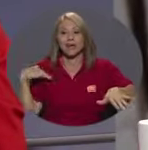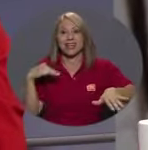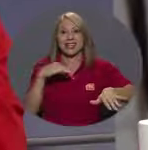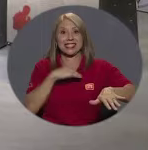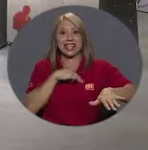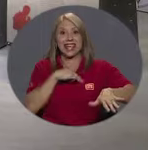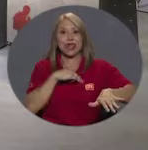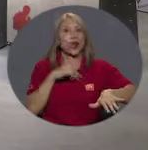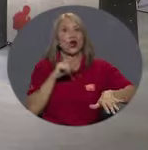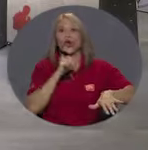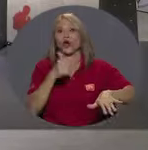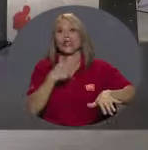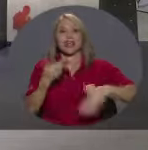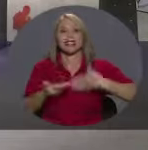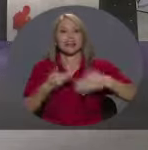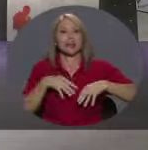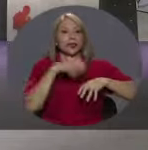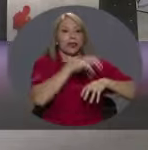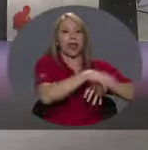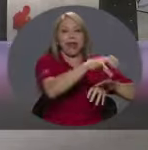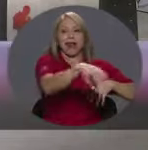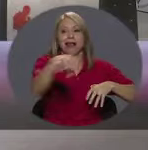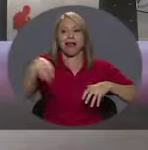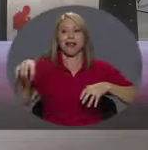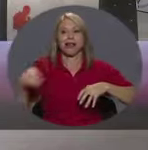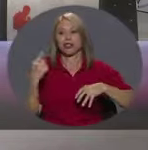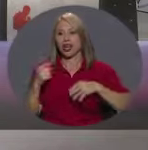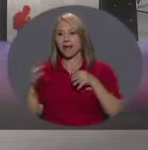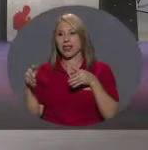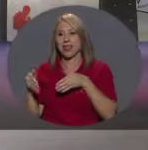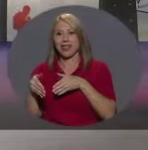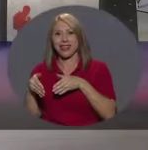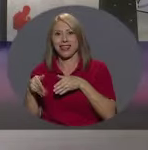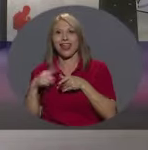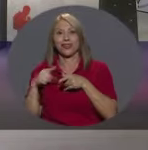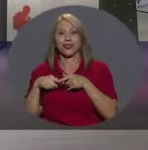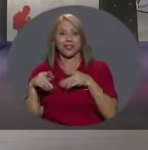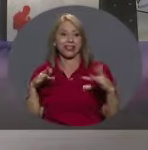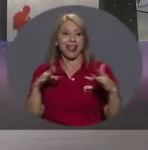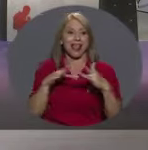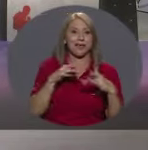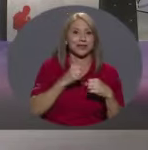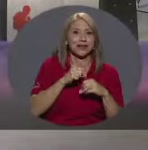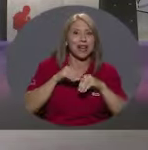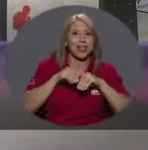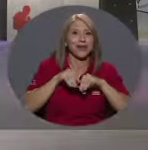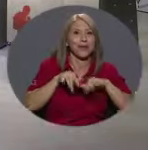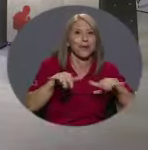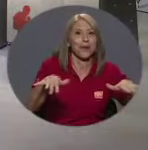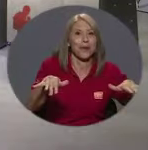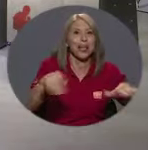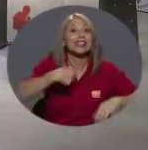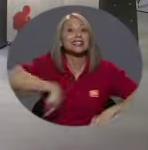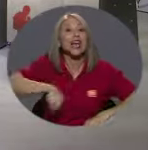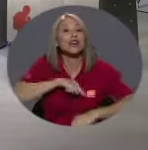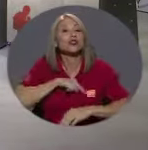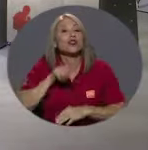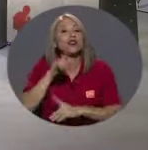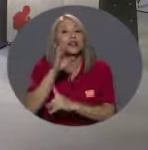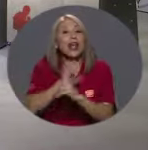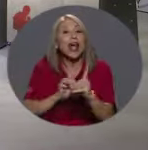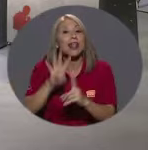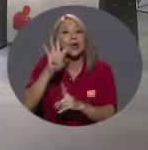descentralizados. Entonces, ¿pero qué es lo que sucede? Si a nosotros cada 4 años nos cambian, ¿verdad? La figura que